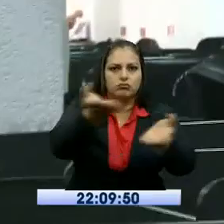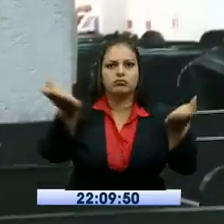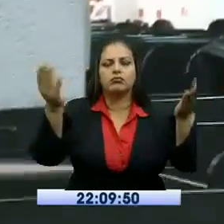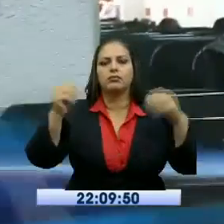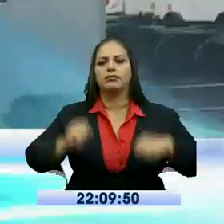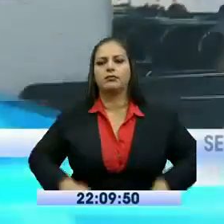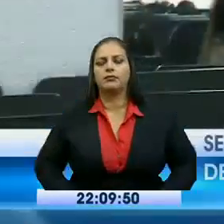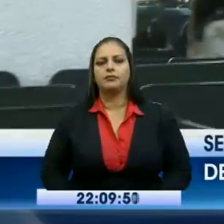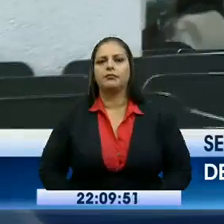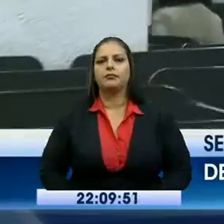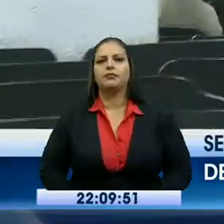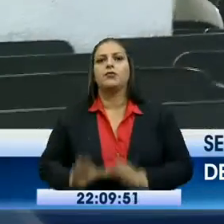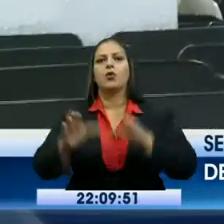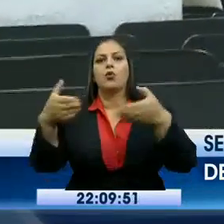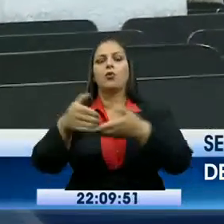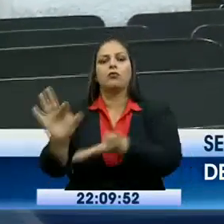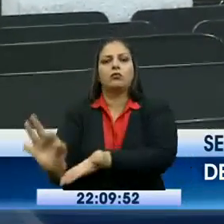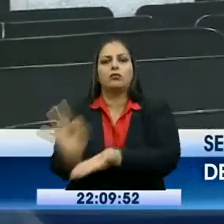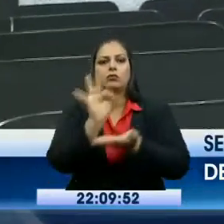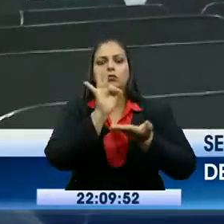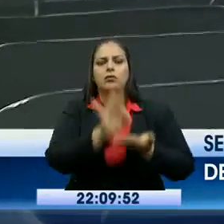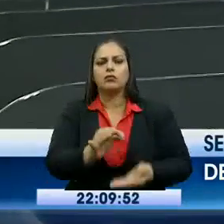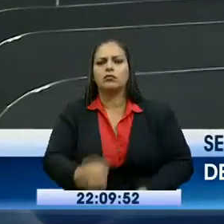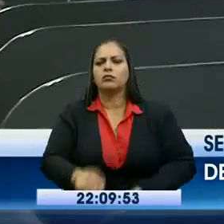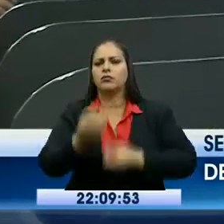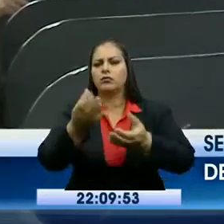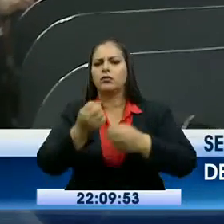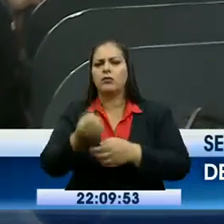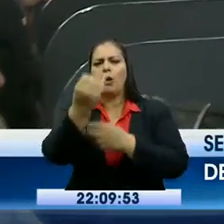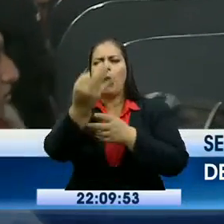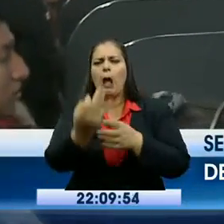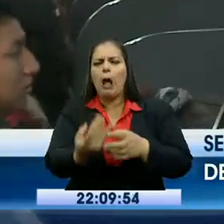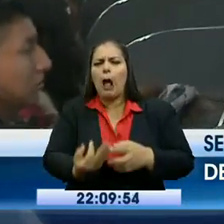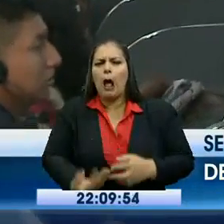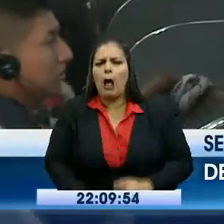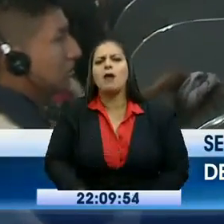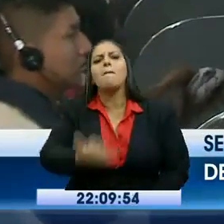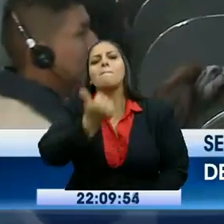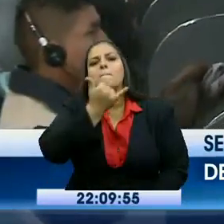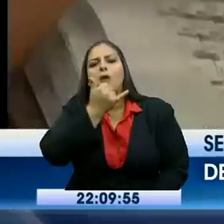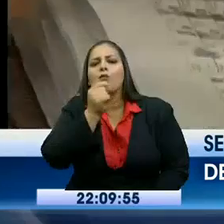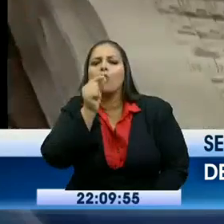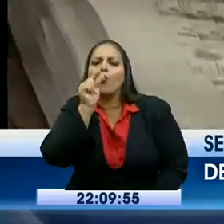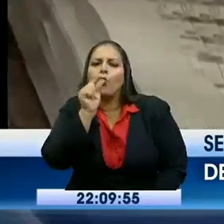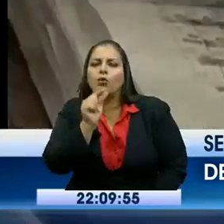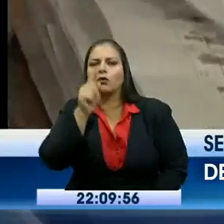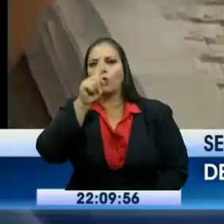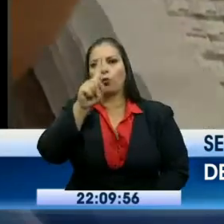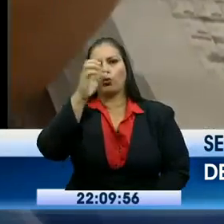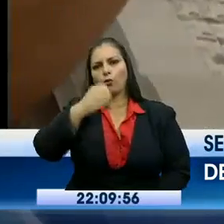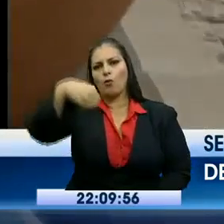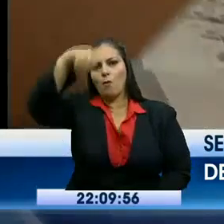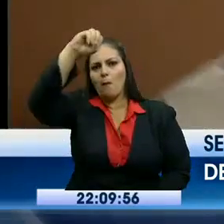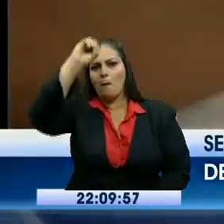los representantes de la corporación, el conteo rápido tiene un margen de error de menos del 1%, debido a